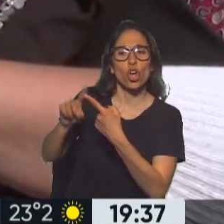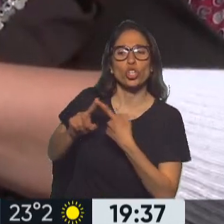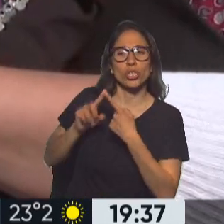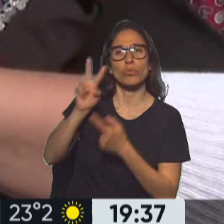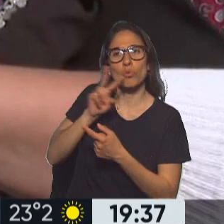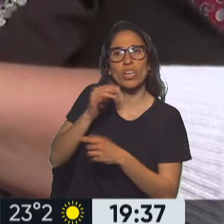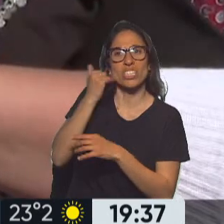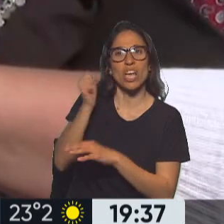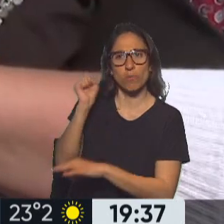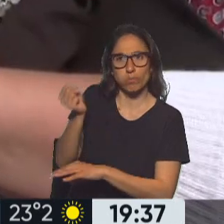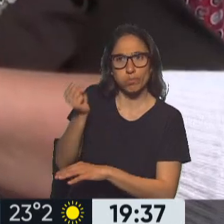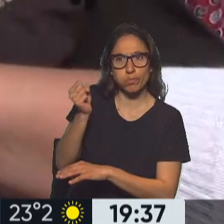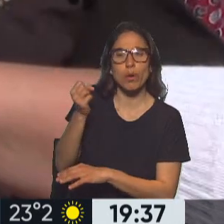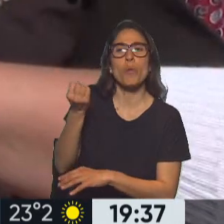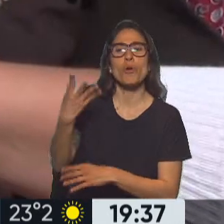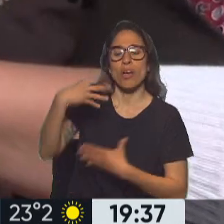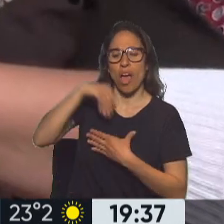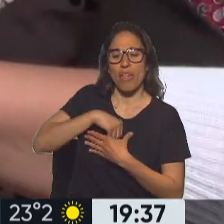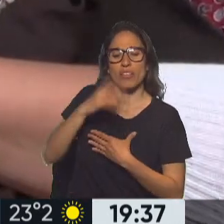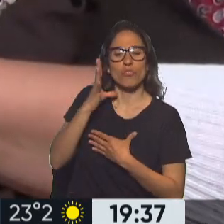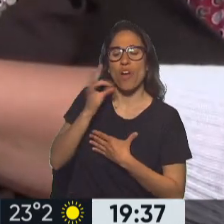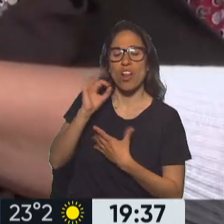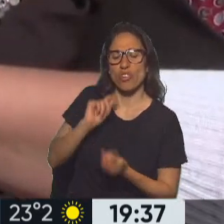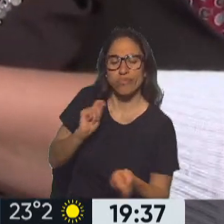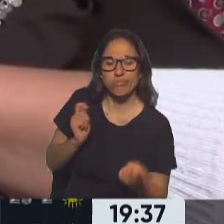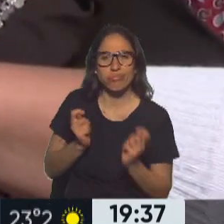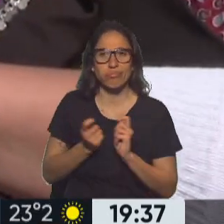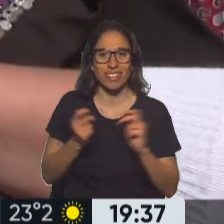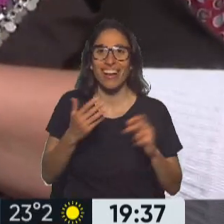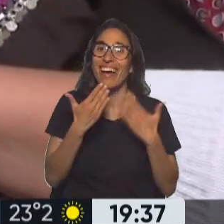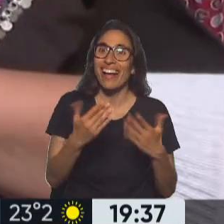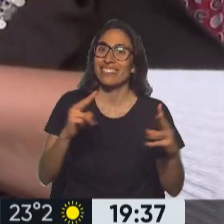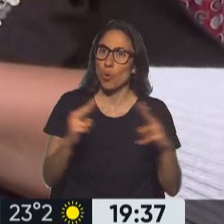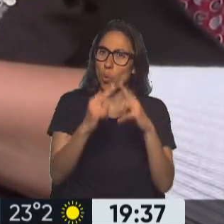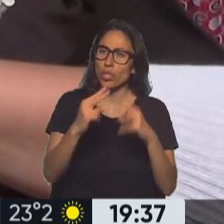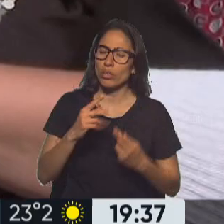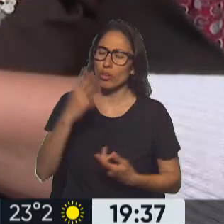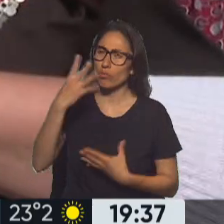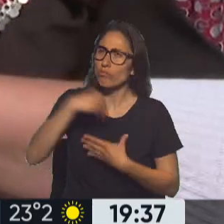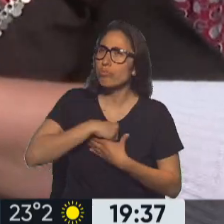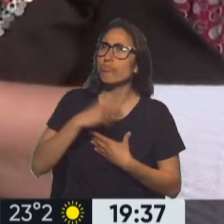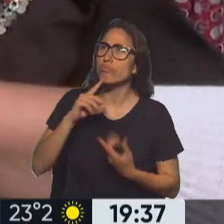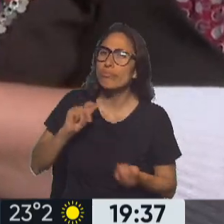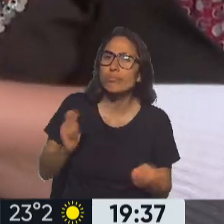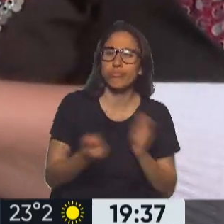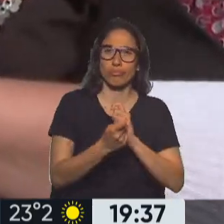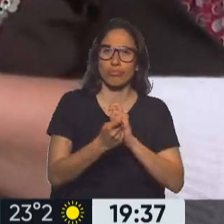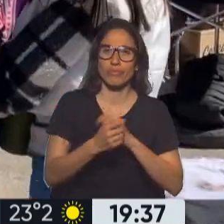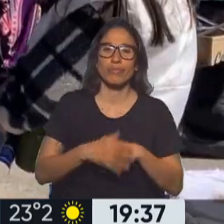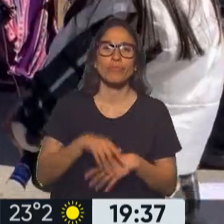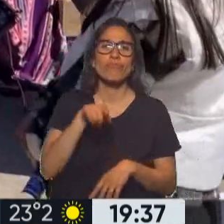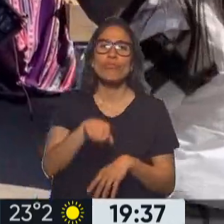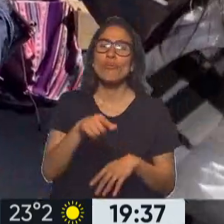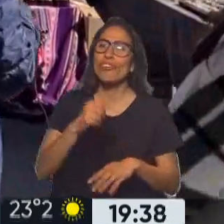para todas ha sido muy transformador lo que implica, ¿no? Estar en un encuentro, sentirte tan segura